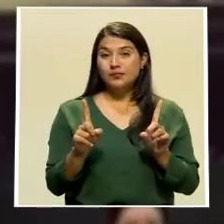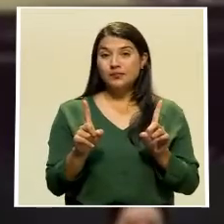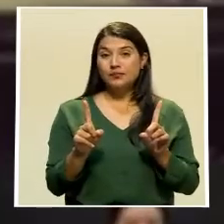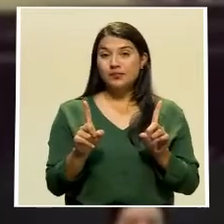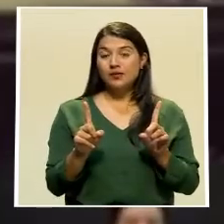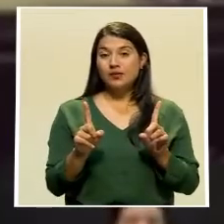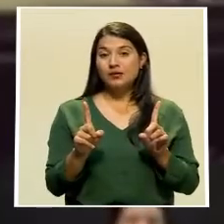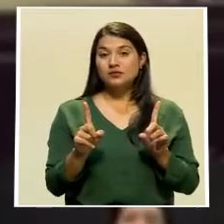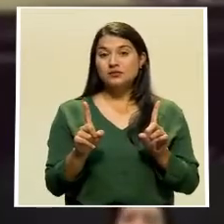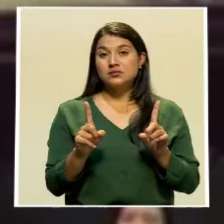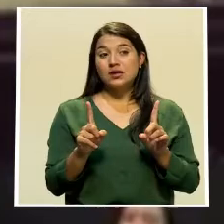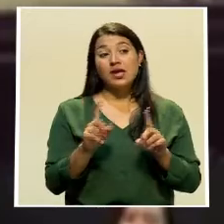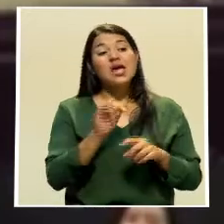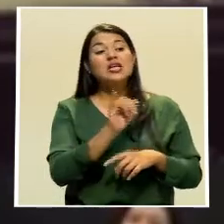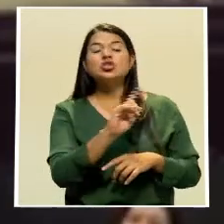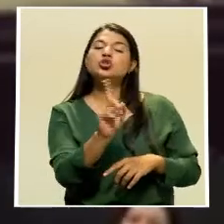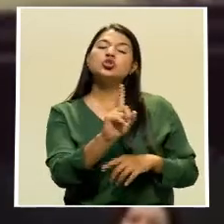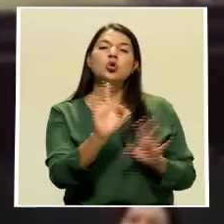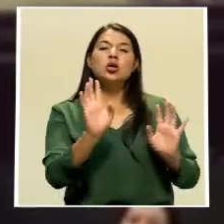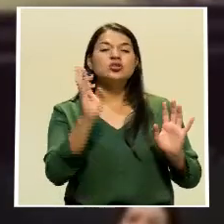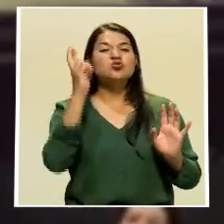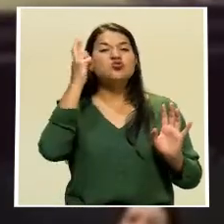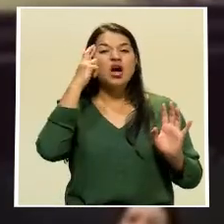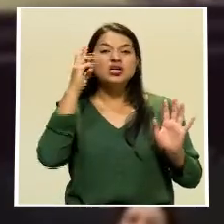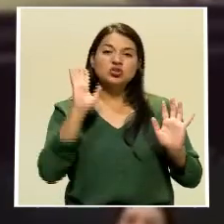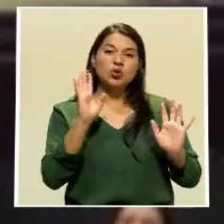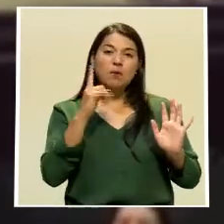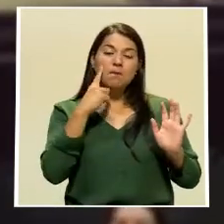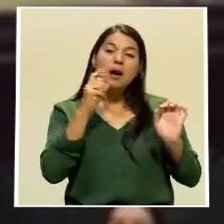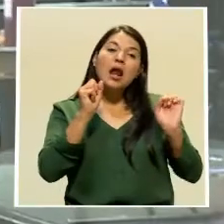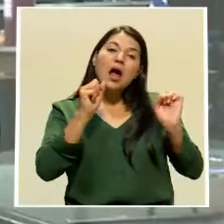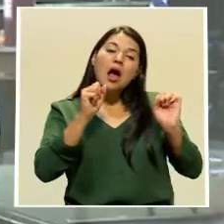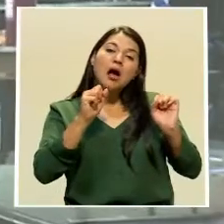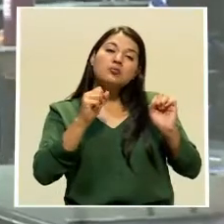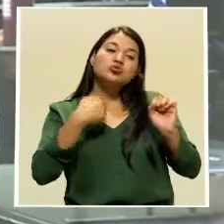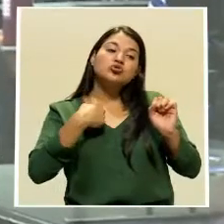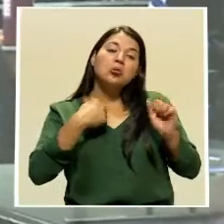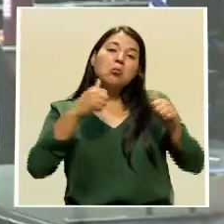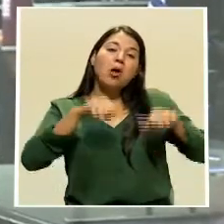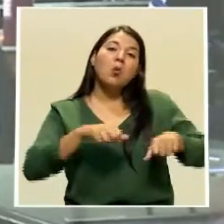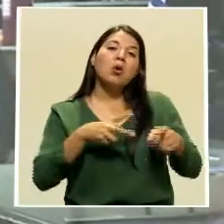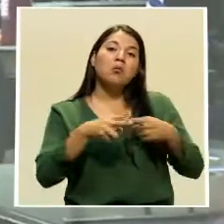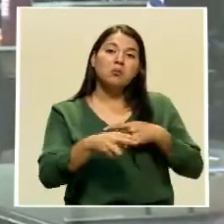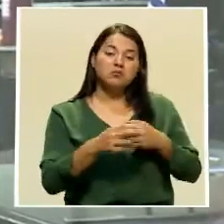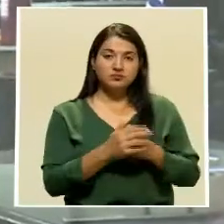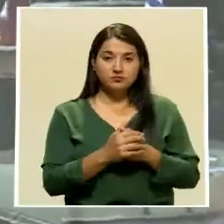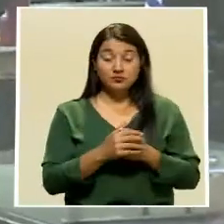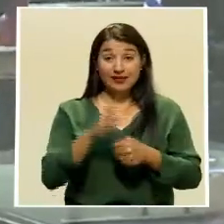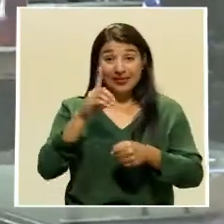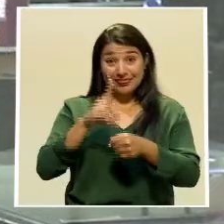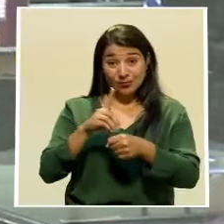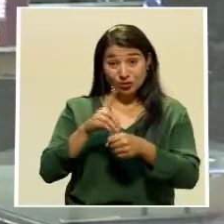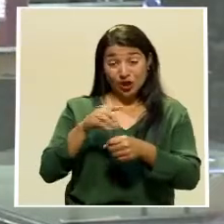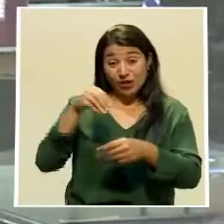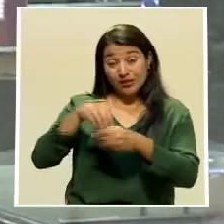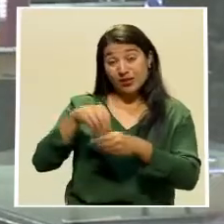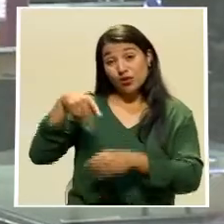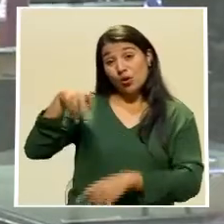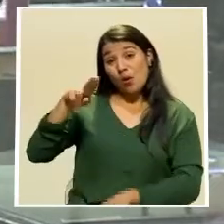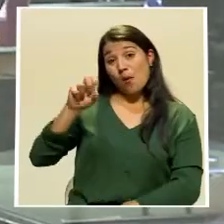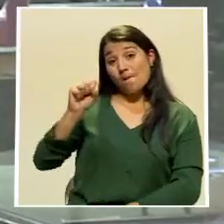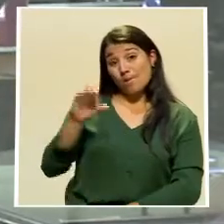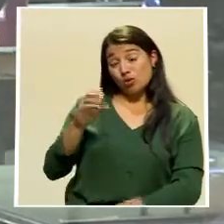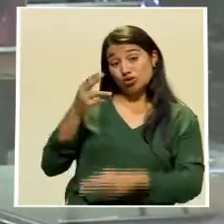no sería motivo suficiente para apoyar una destitución. Por su parte, el diputado del PUSC, Otto Roberto